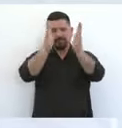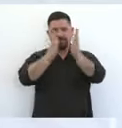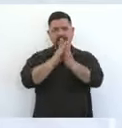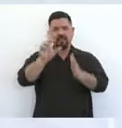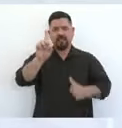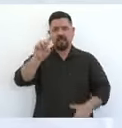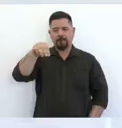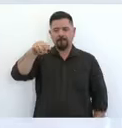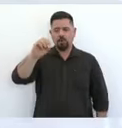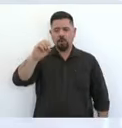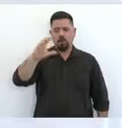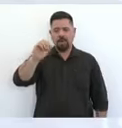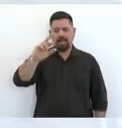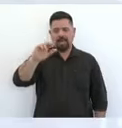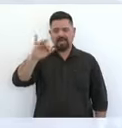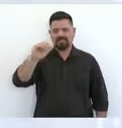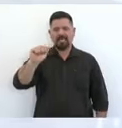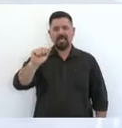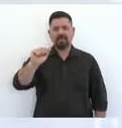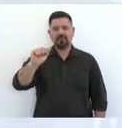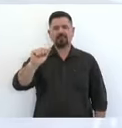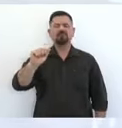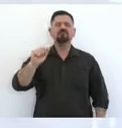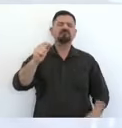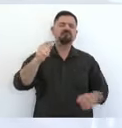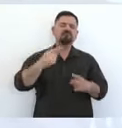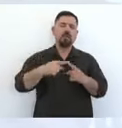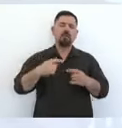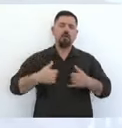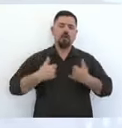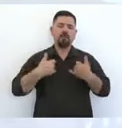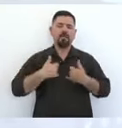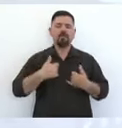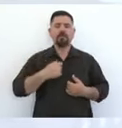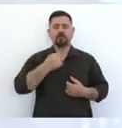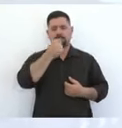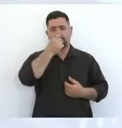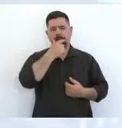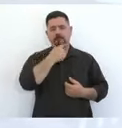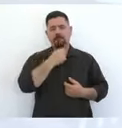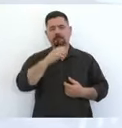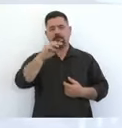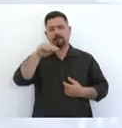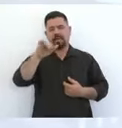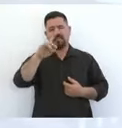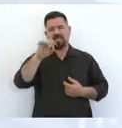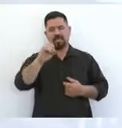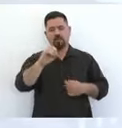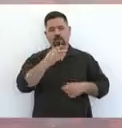era joven también el presidente Lázaro Cárdenas del Río.